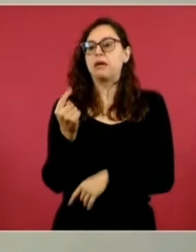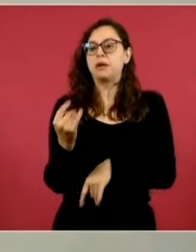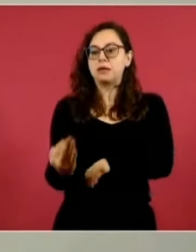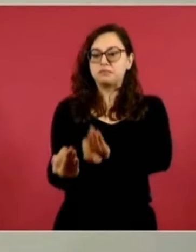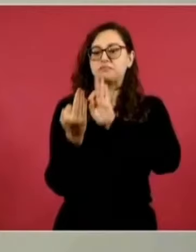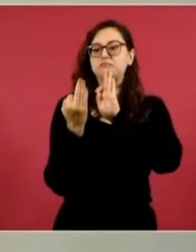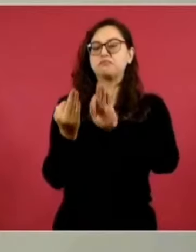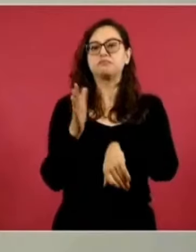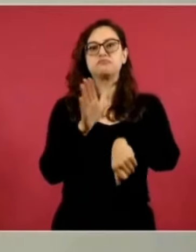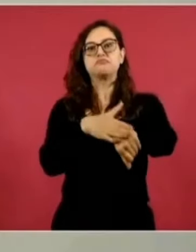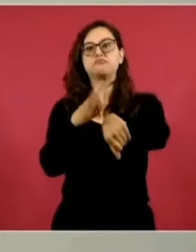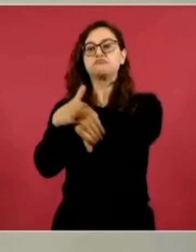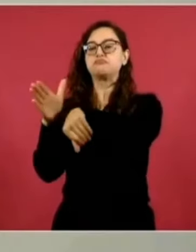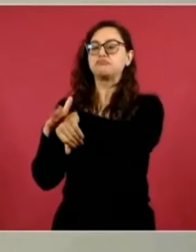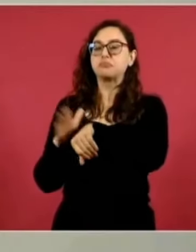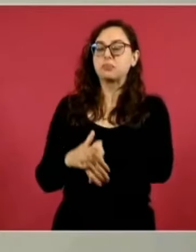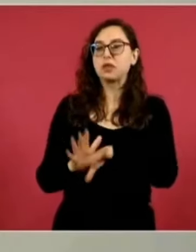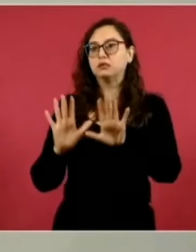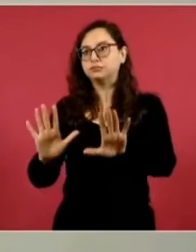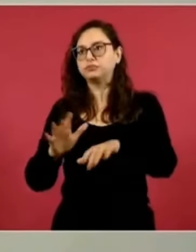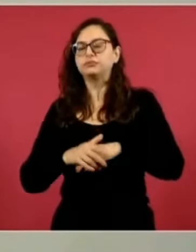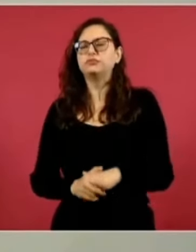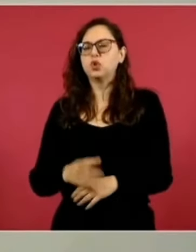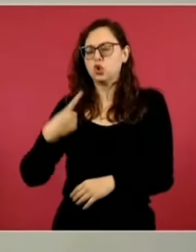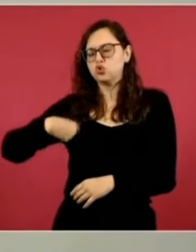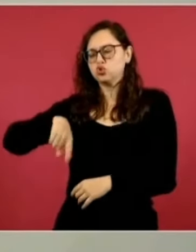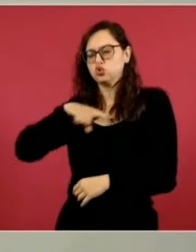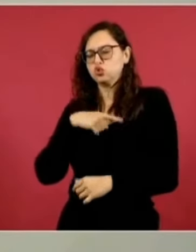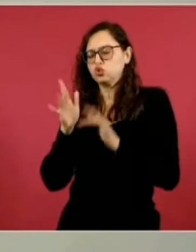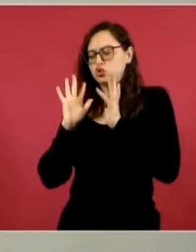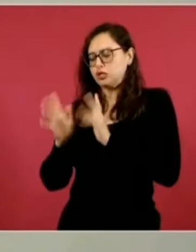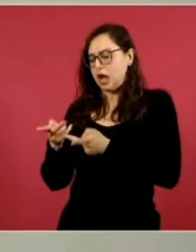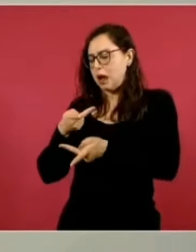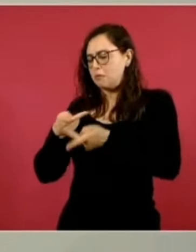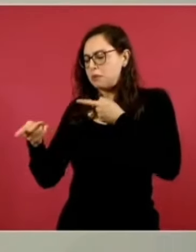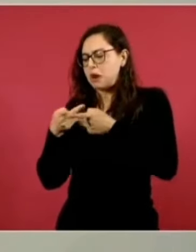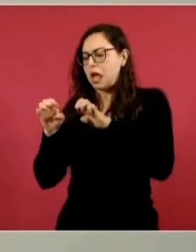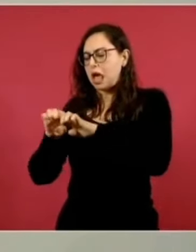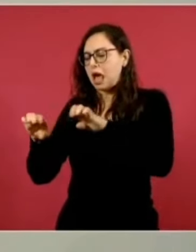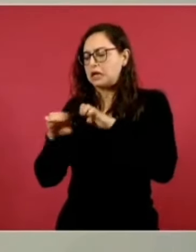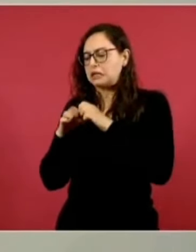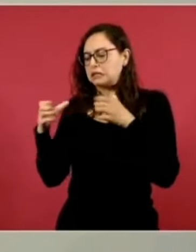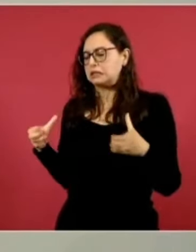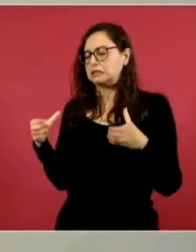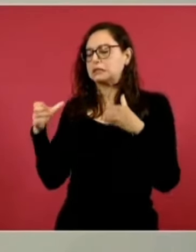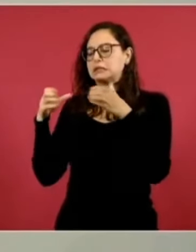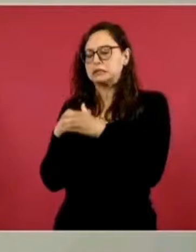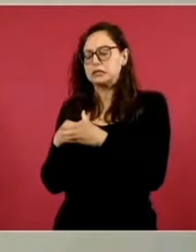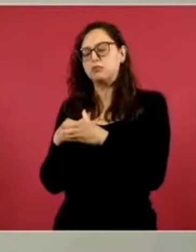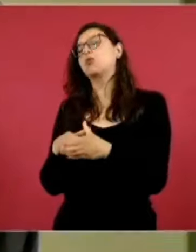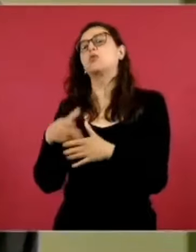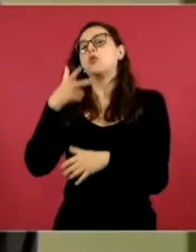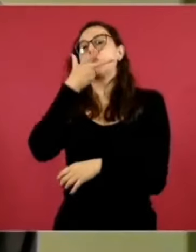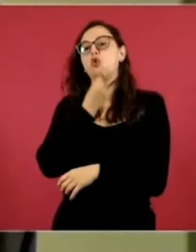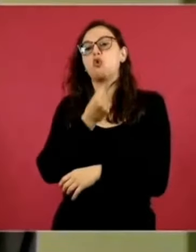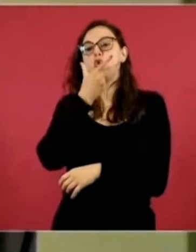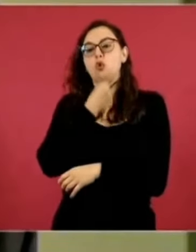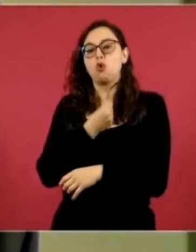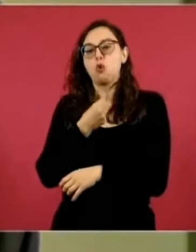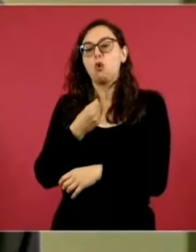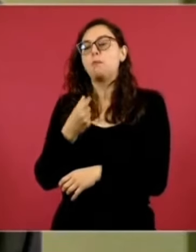estamos preparando un equipo de investigación, se trasladará el jefe de la Agencia de Seguridad y su